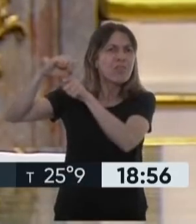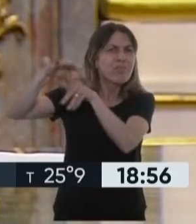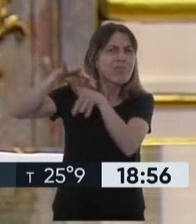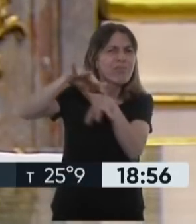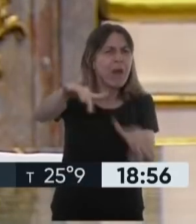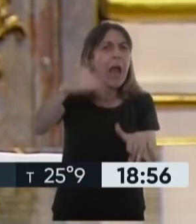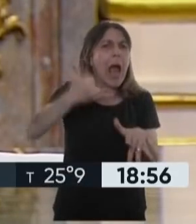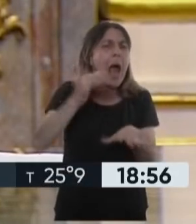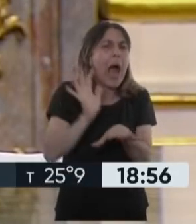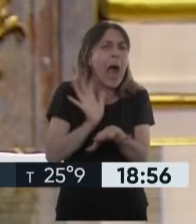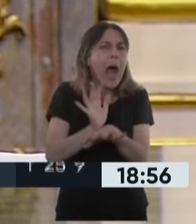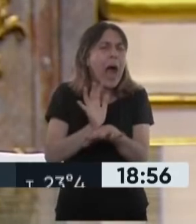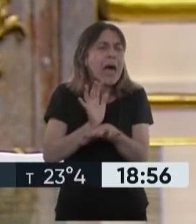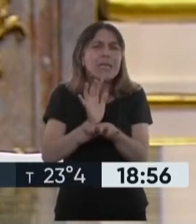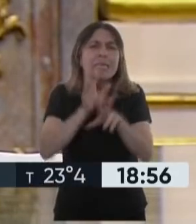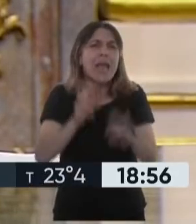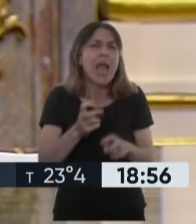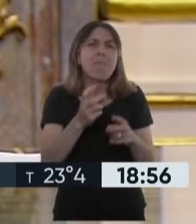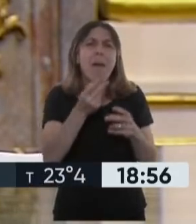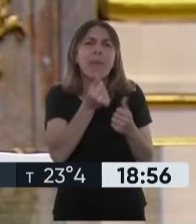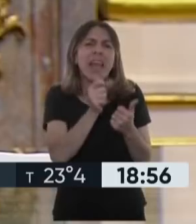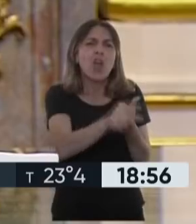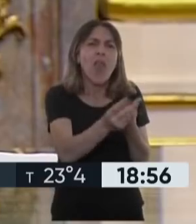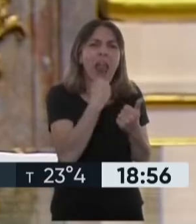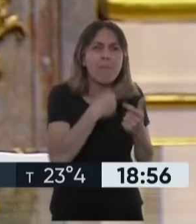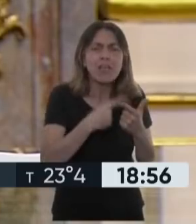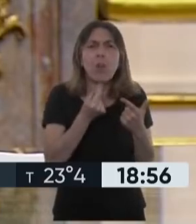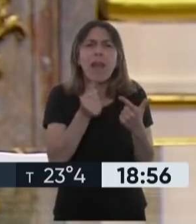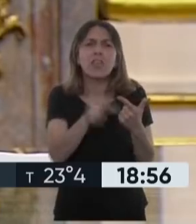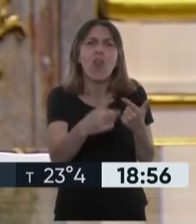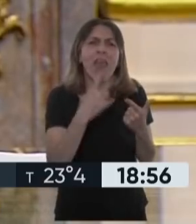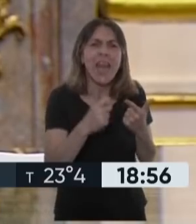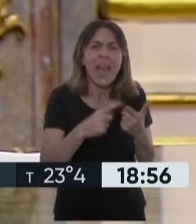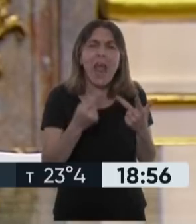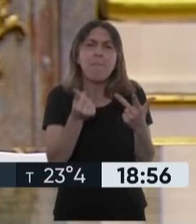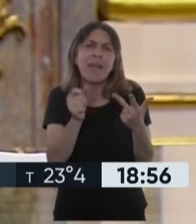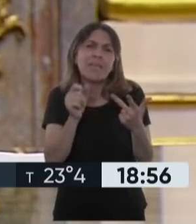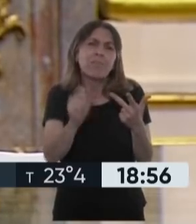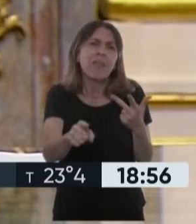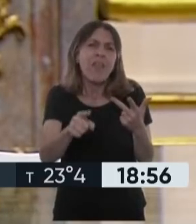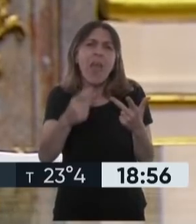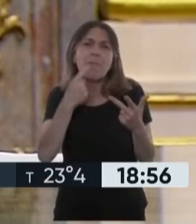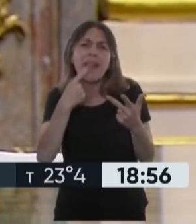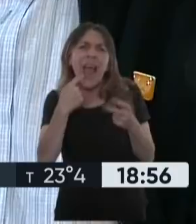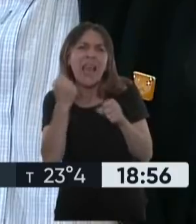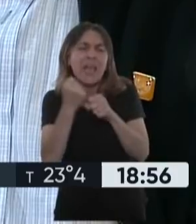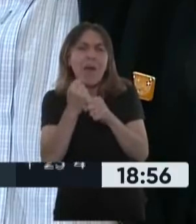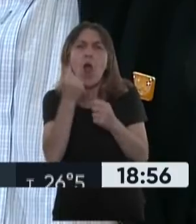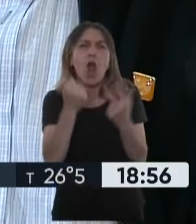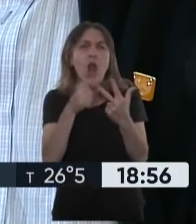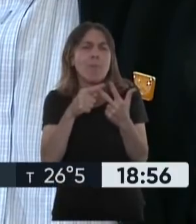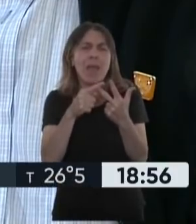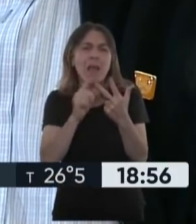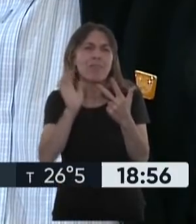presiones en los precios de los alimentos, de la energía, de los metales en todo el mundo y una fuerte disrupción de las